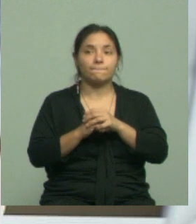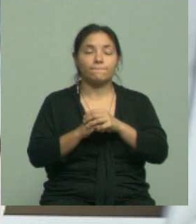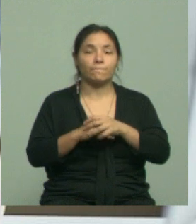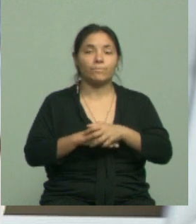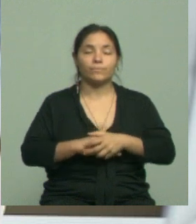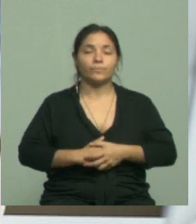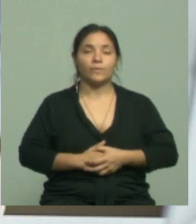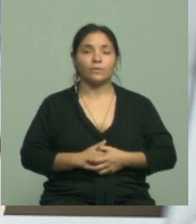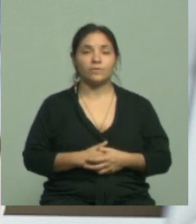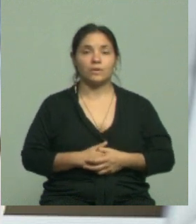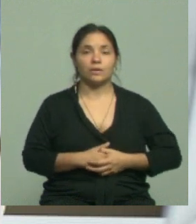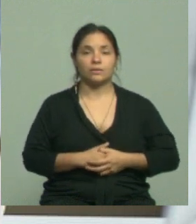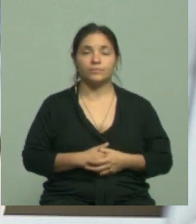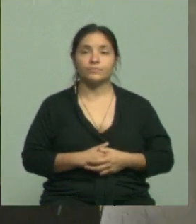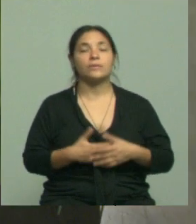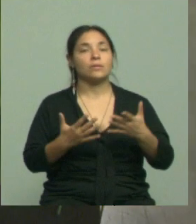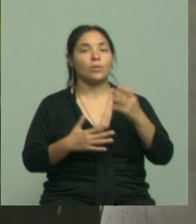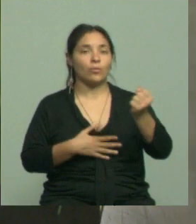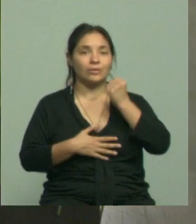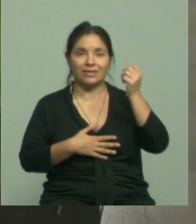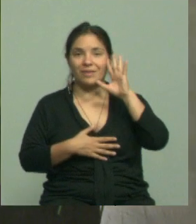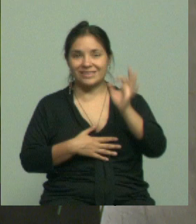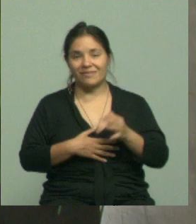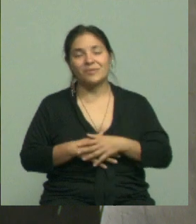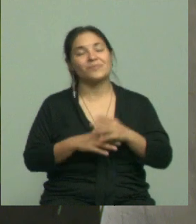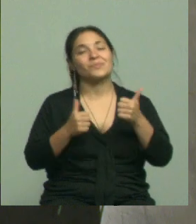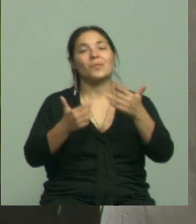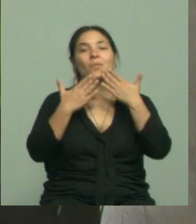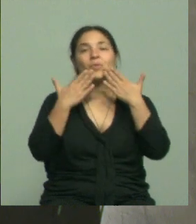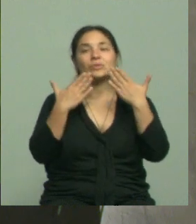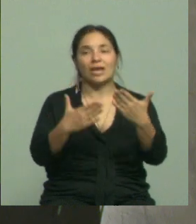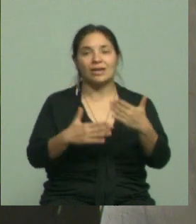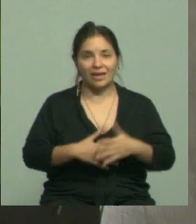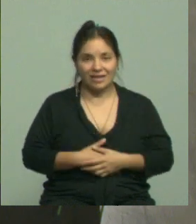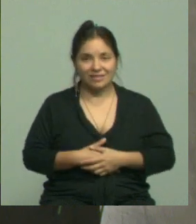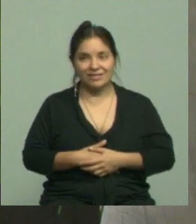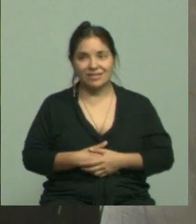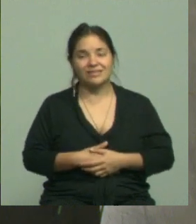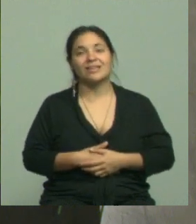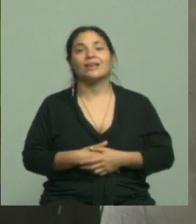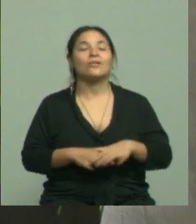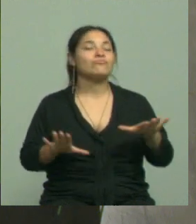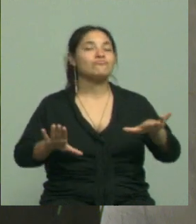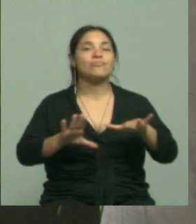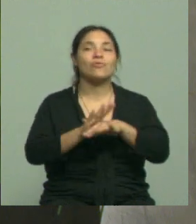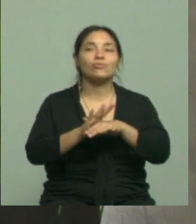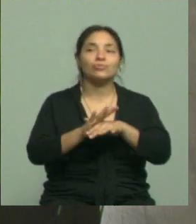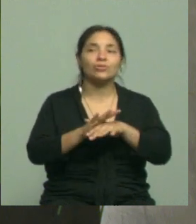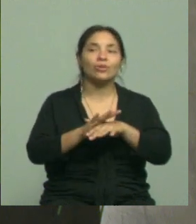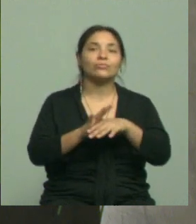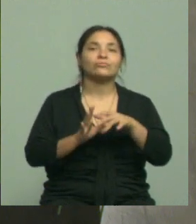emocional. También hay que tenerlo presente, Alejandra. Alejandra, muchísimas gracias. Estaba justamente